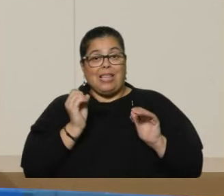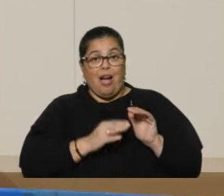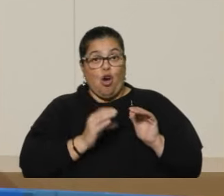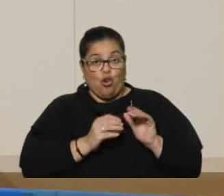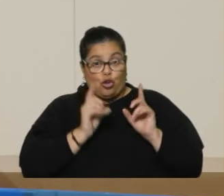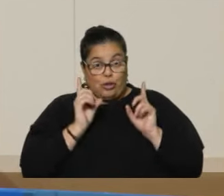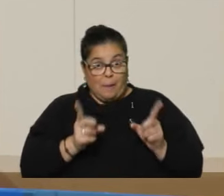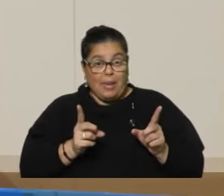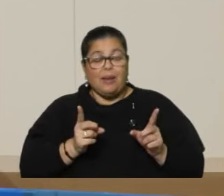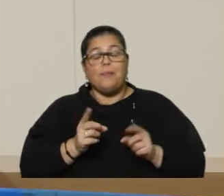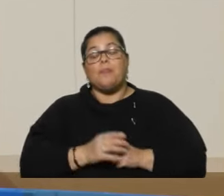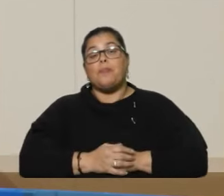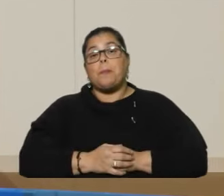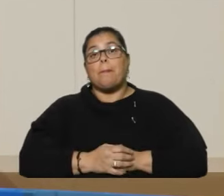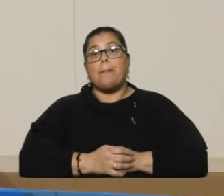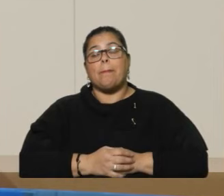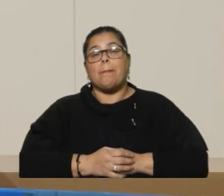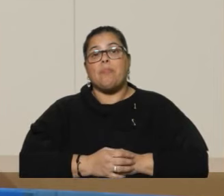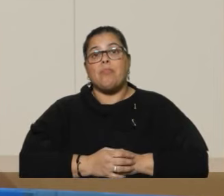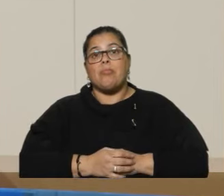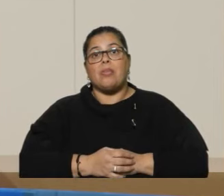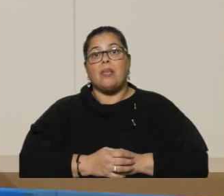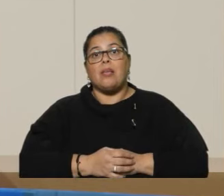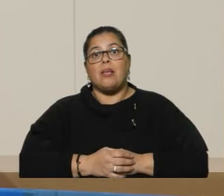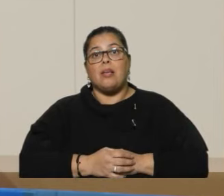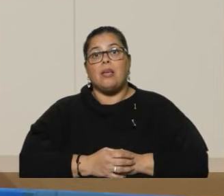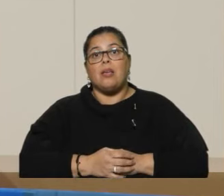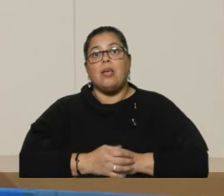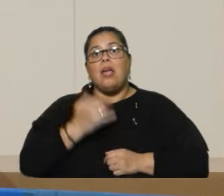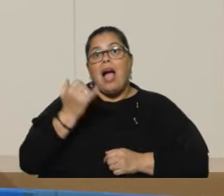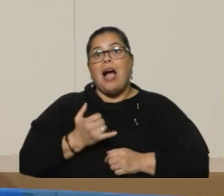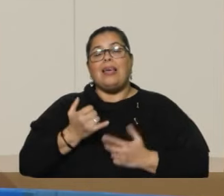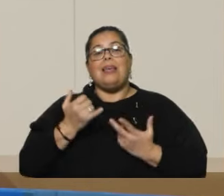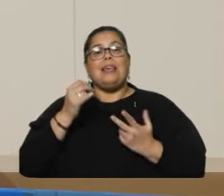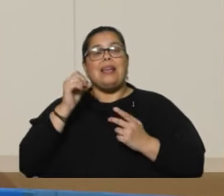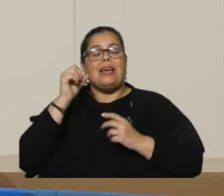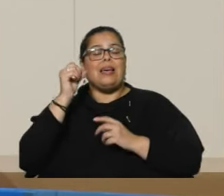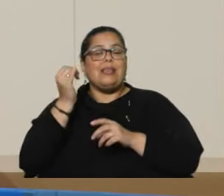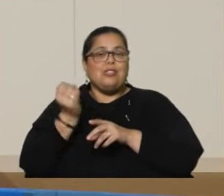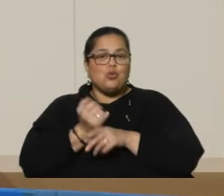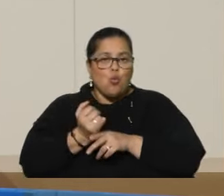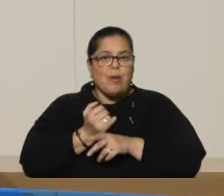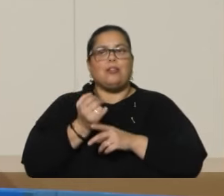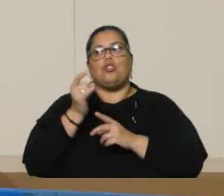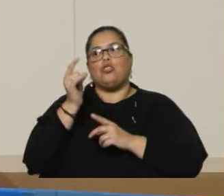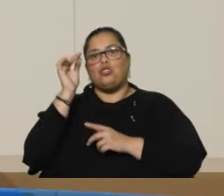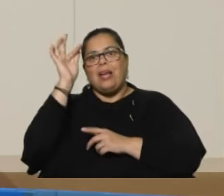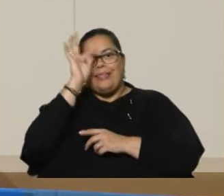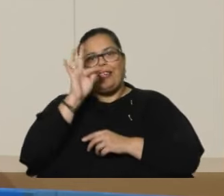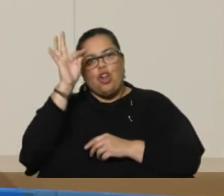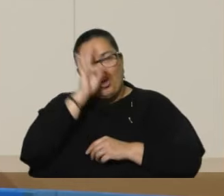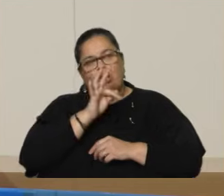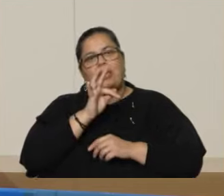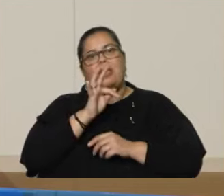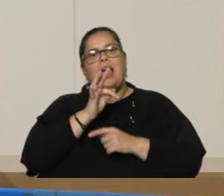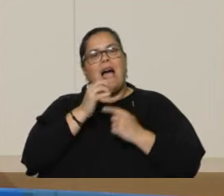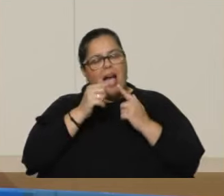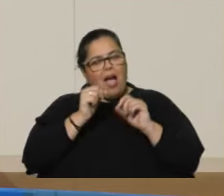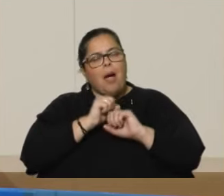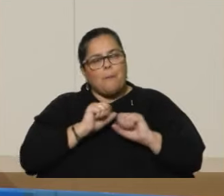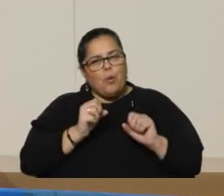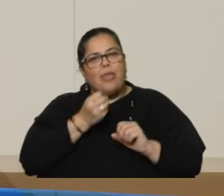en mejoras de la formalidad. Creemos que con algunos instrumentos tecnológicos y con algunas otras herramientas de campaña hay espacio todavía para mejorar más